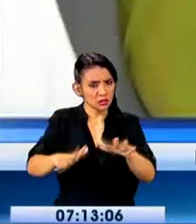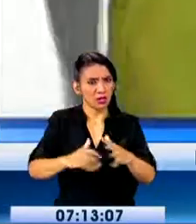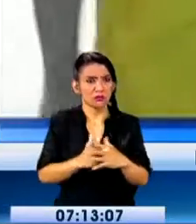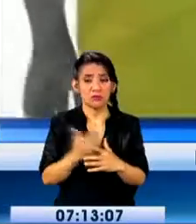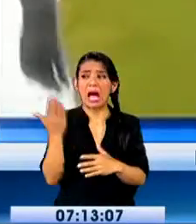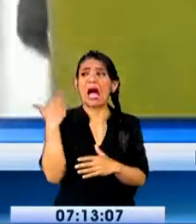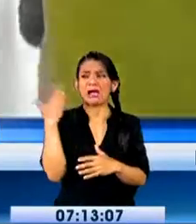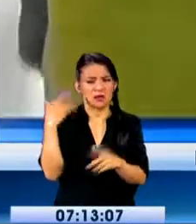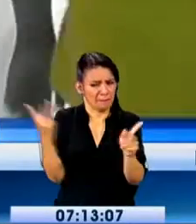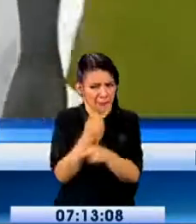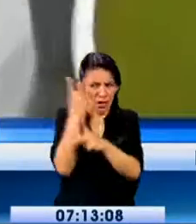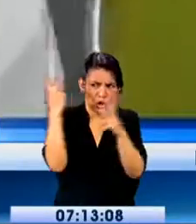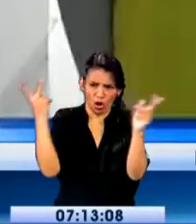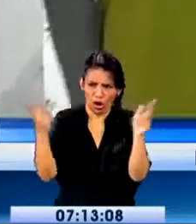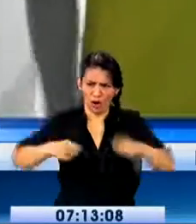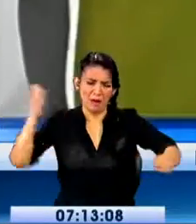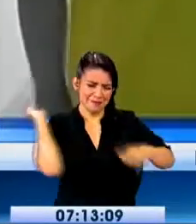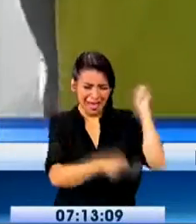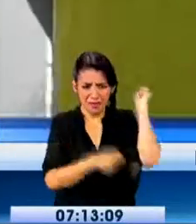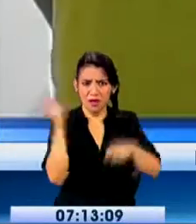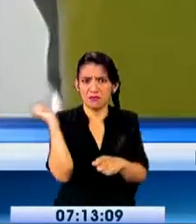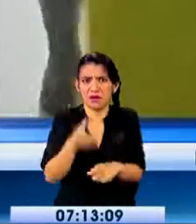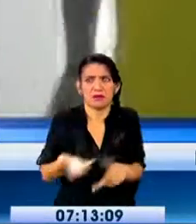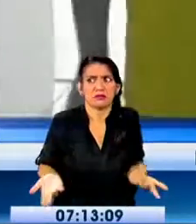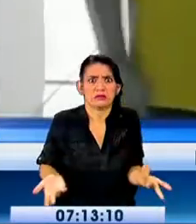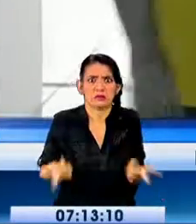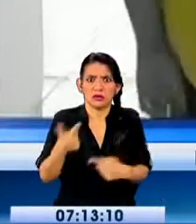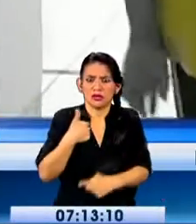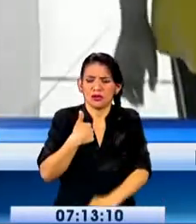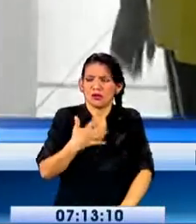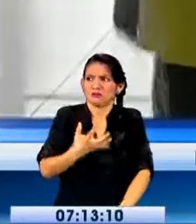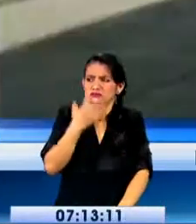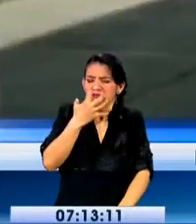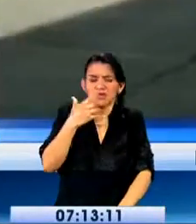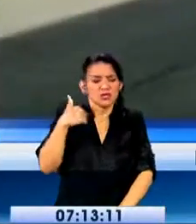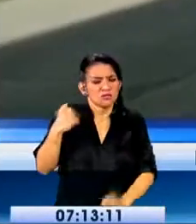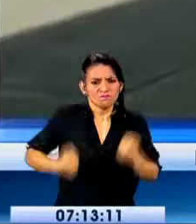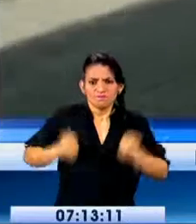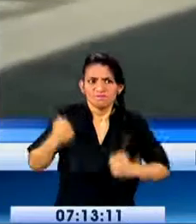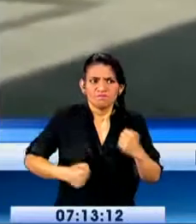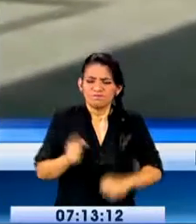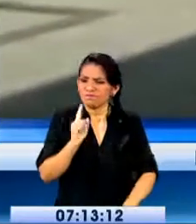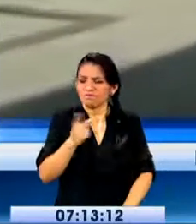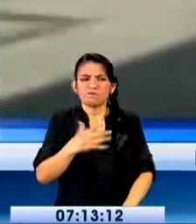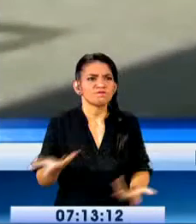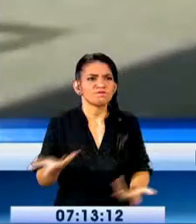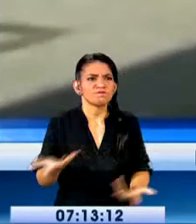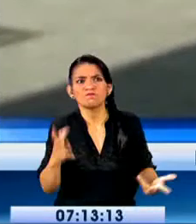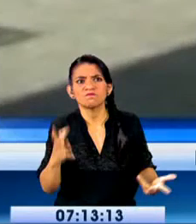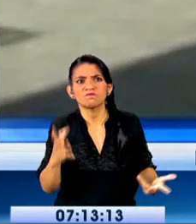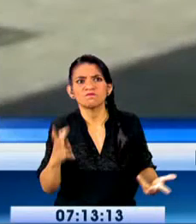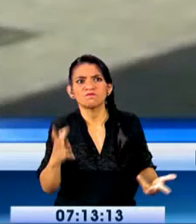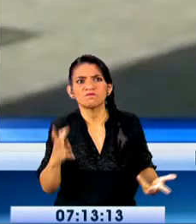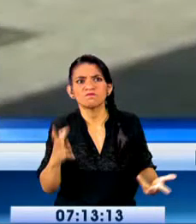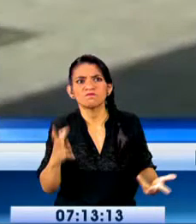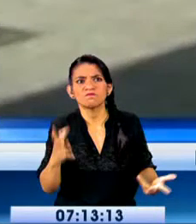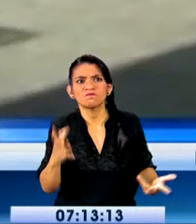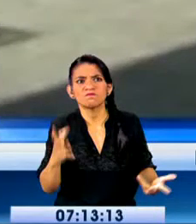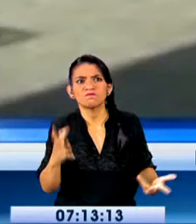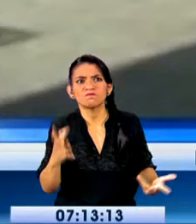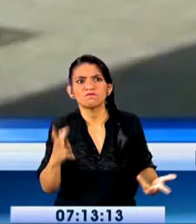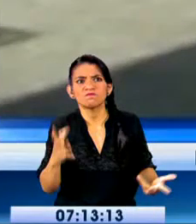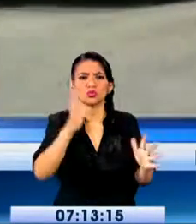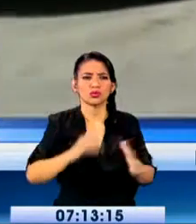pegado peor. Entonces yo, la verdad, indignado, salí como loco a buscar auxilio, que sea con la